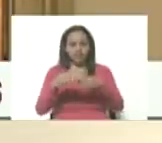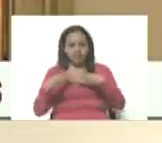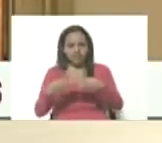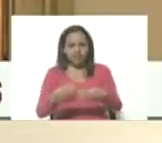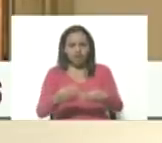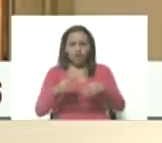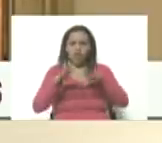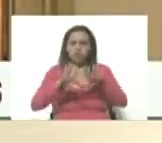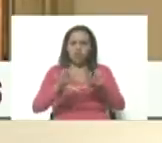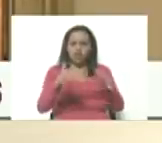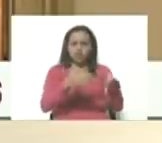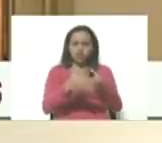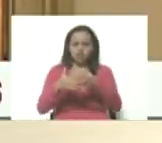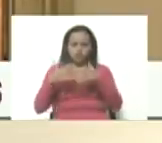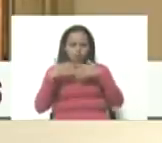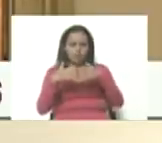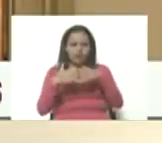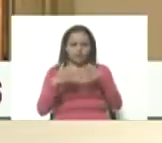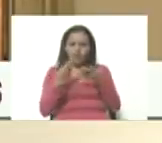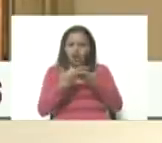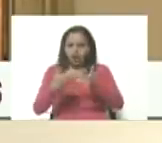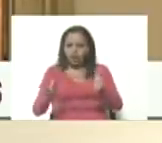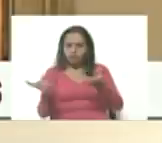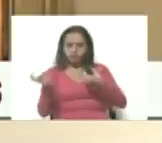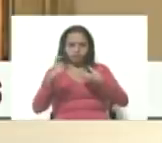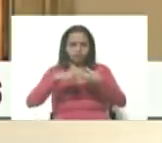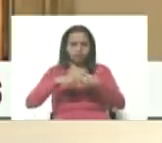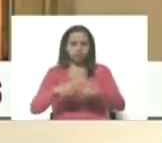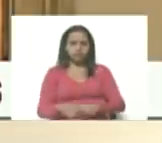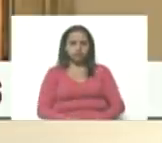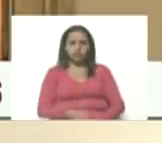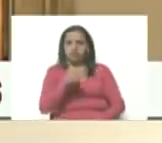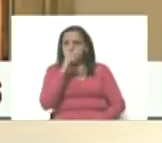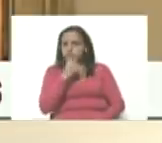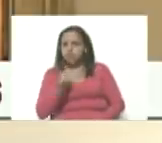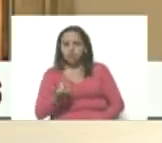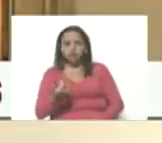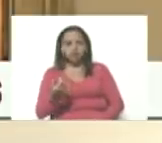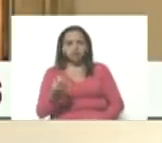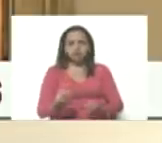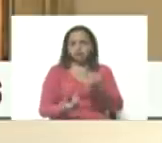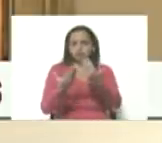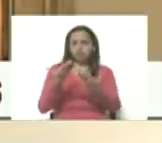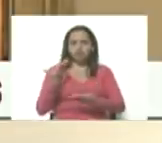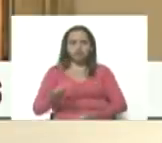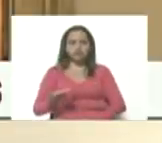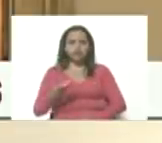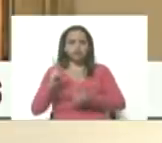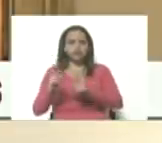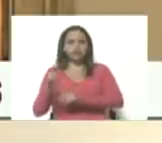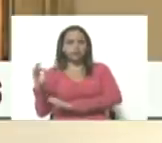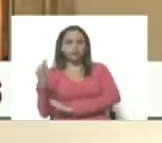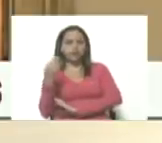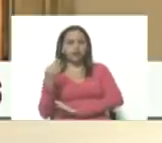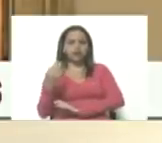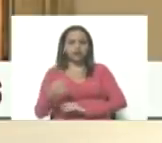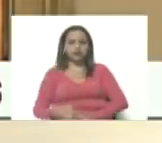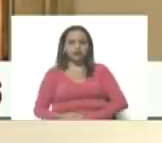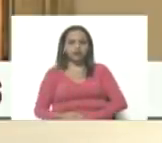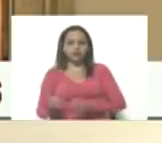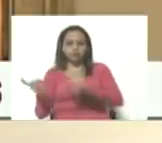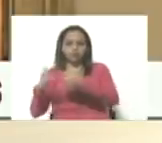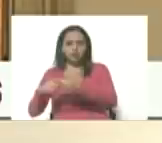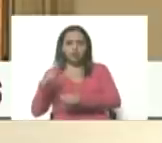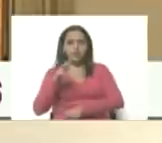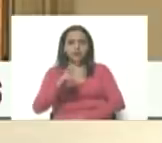los 10 sectores de la economía que se incorporaron, no hay focos importantes, y esta tercera etapa donde se